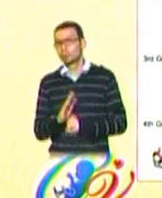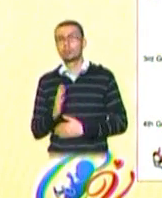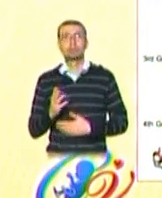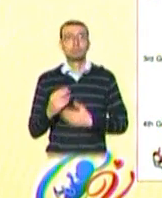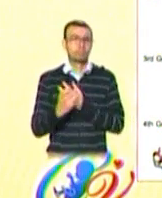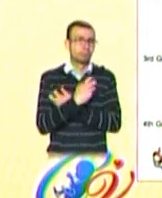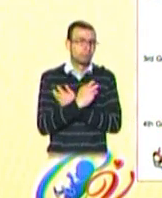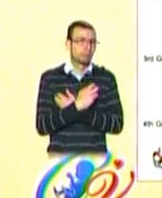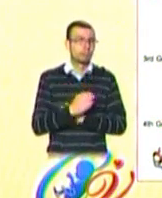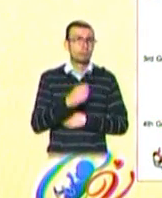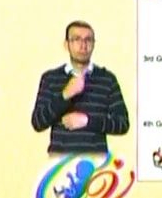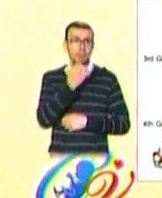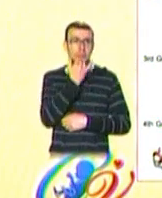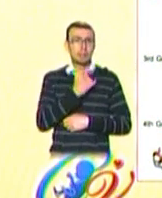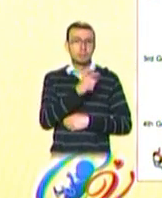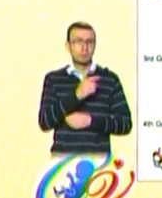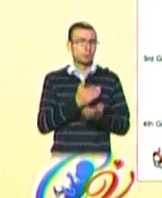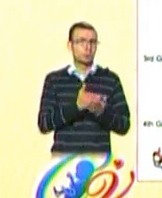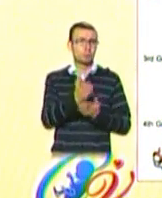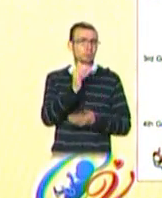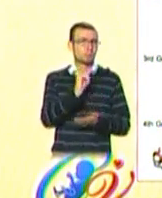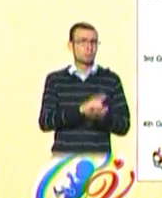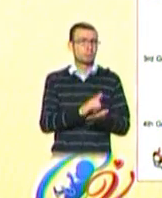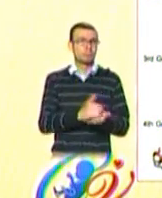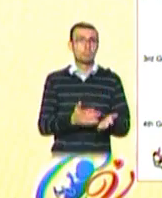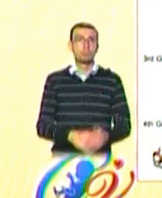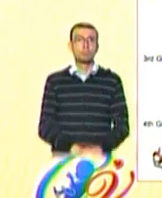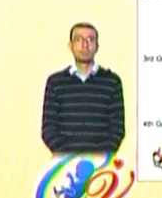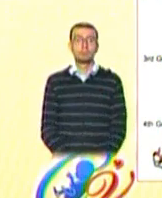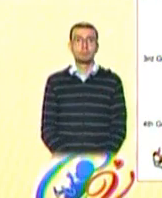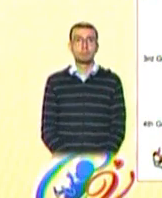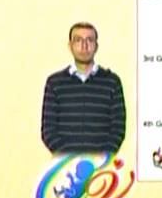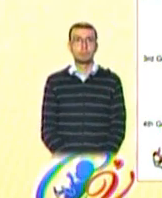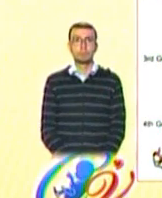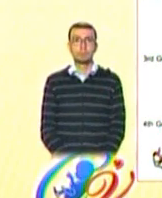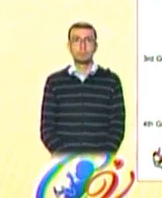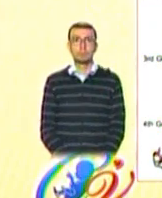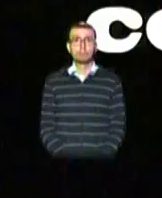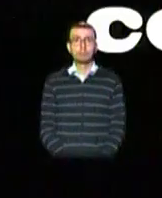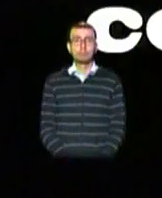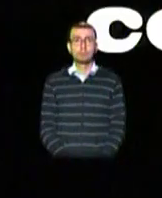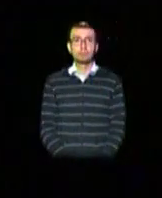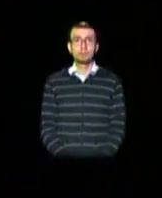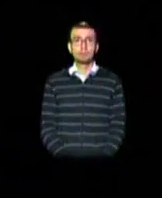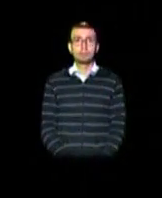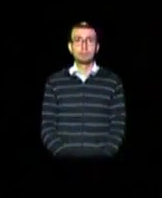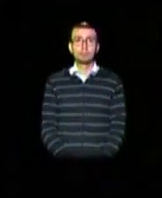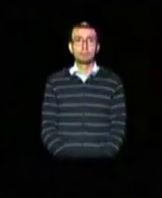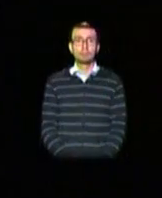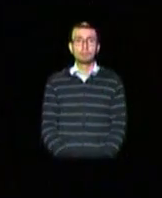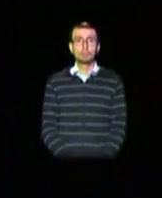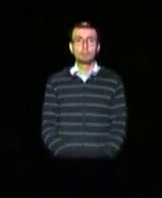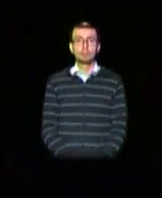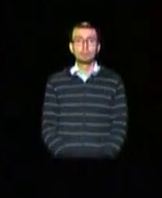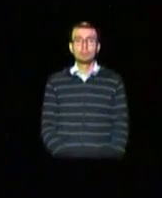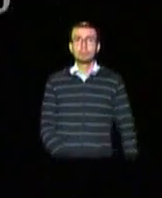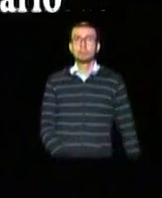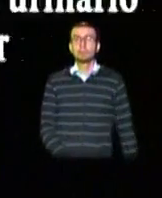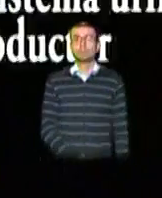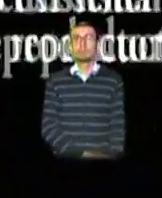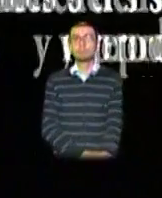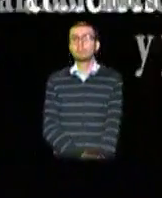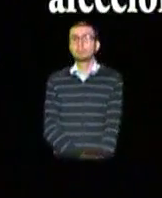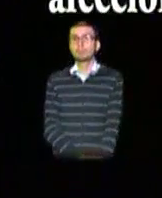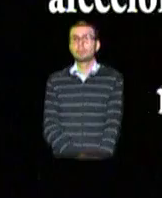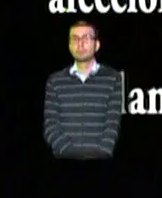de rotación y traslación... ¿Es usted de los que lucha contra dolores de espalda y cintura, cálculos renales, afecciones del sistema urinario y reproductor,